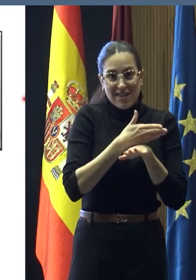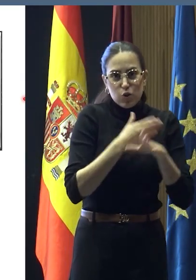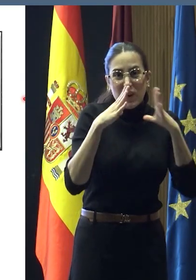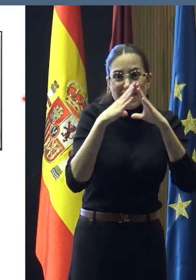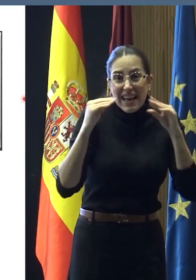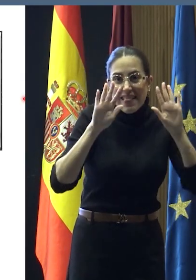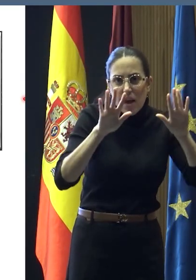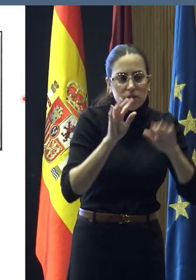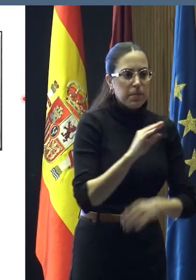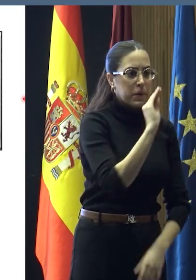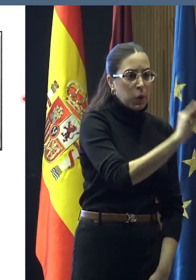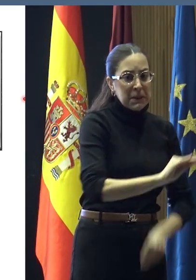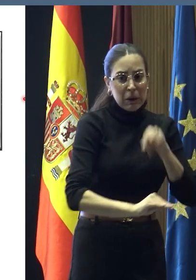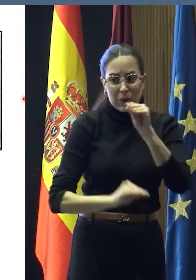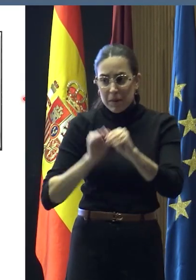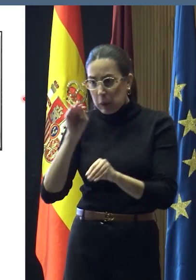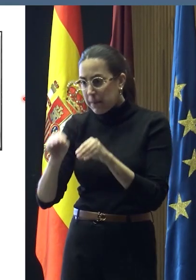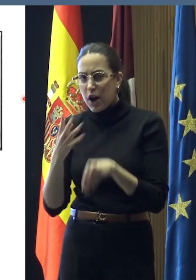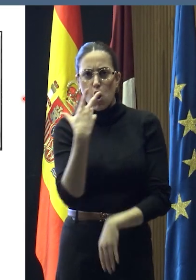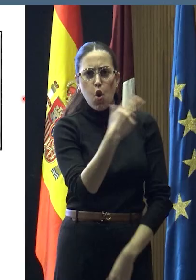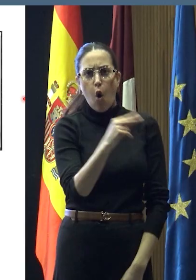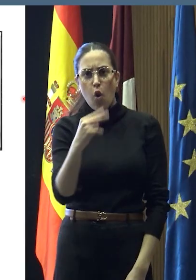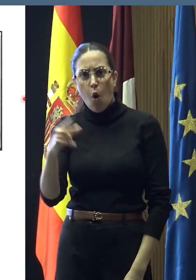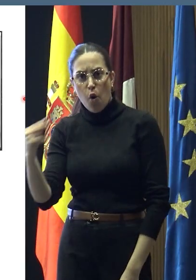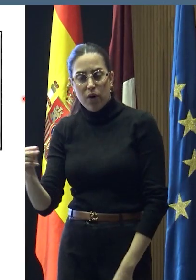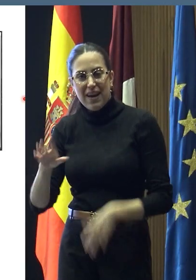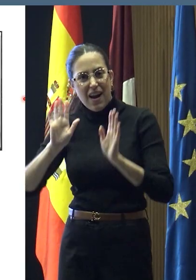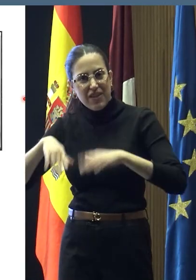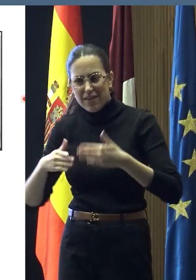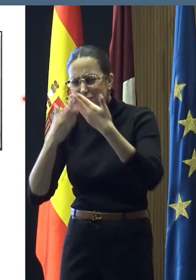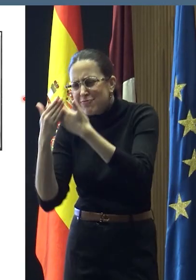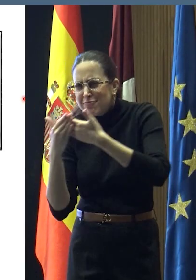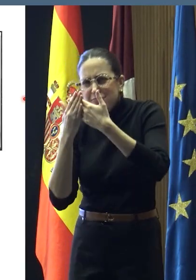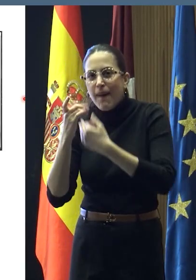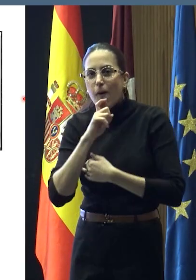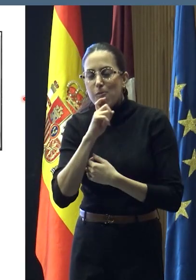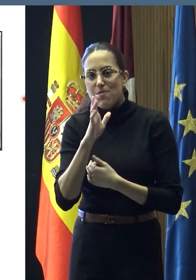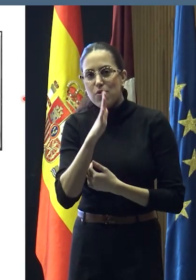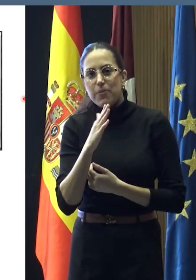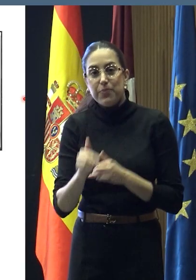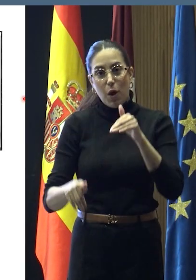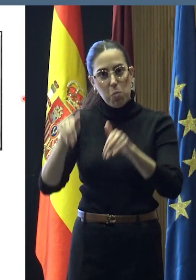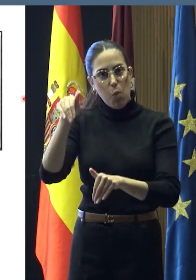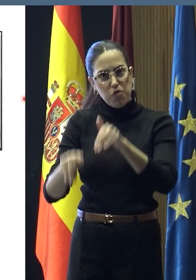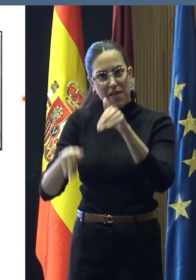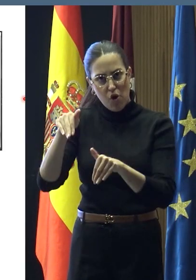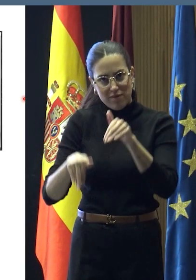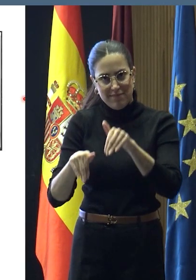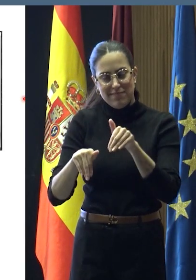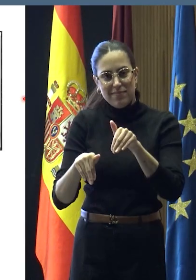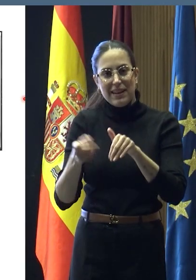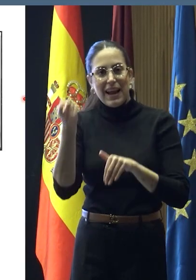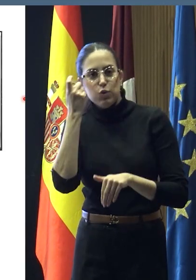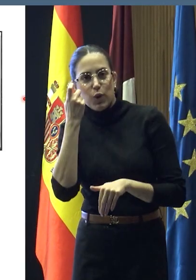universidades, y en la que pudo estudiar medicina, pudo estudiar porque hubo una votación entre los